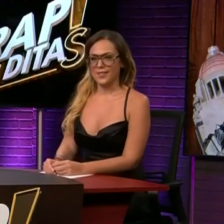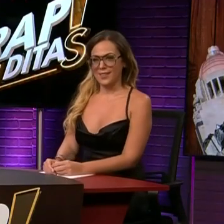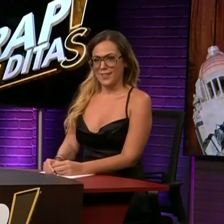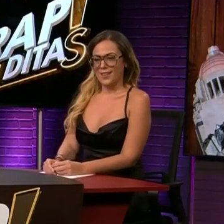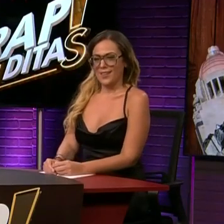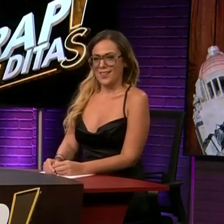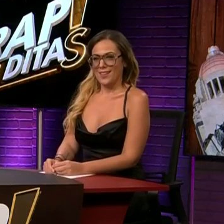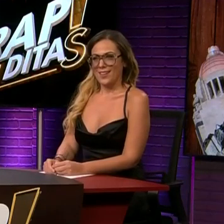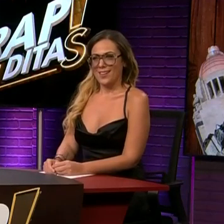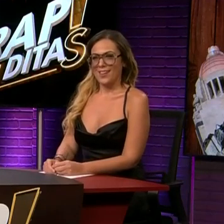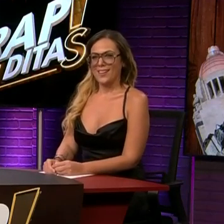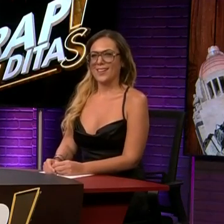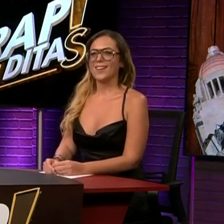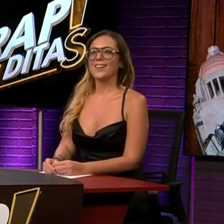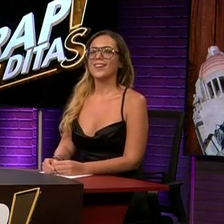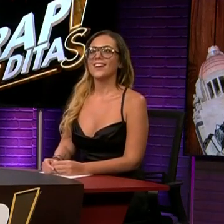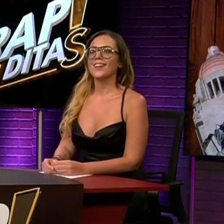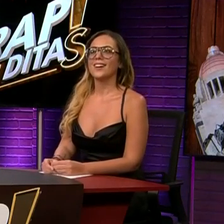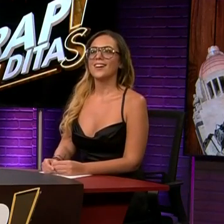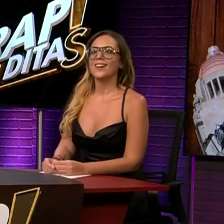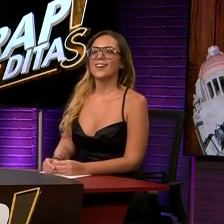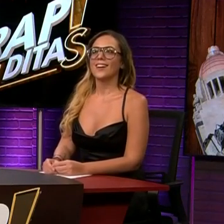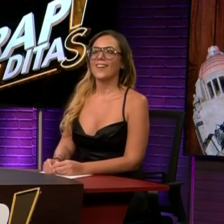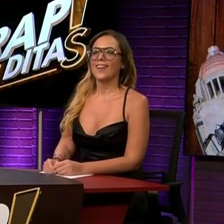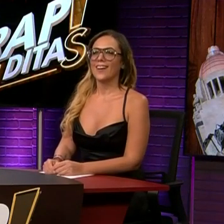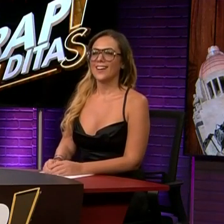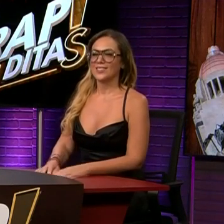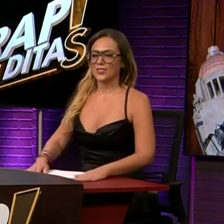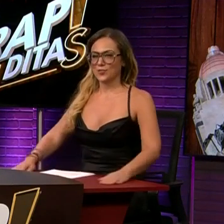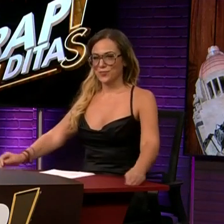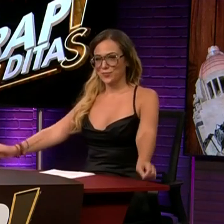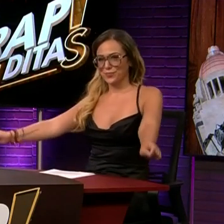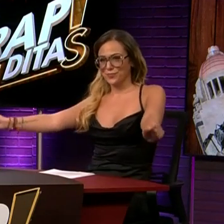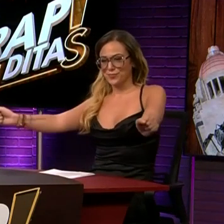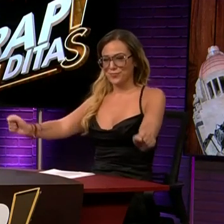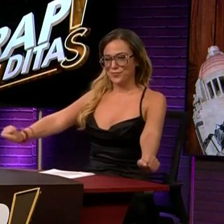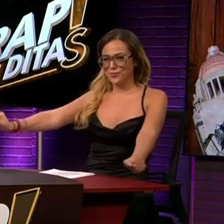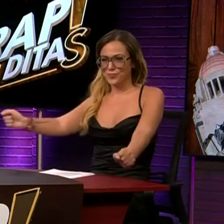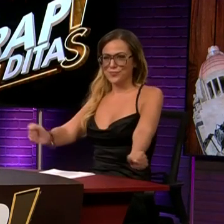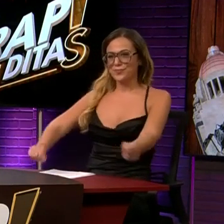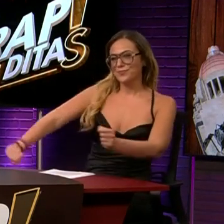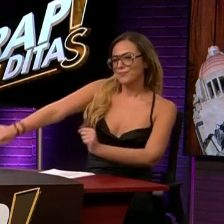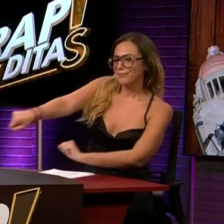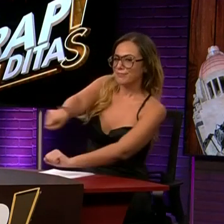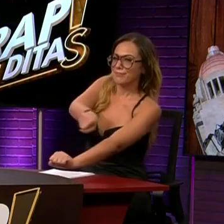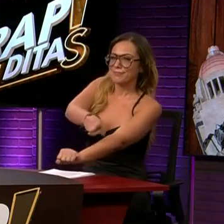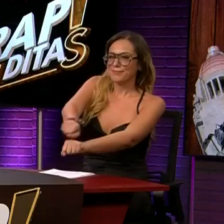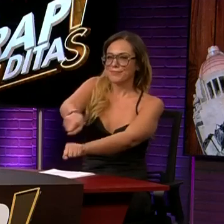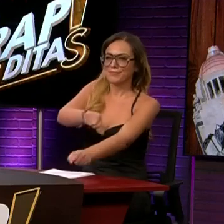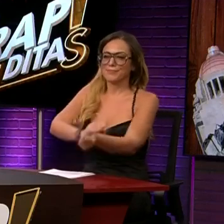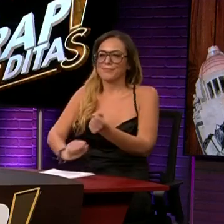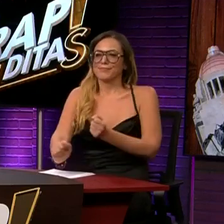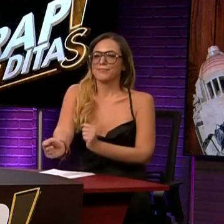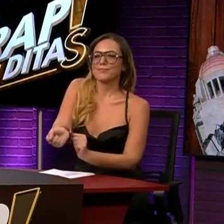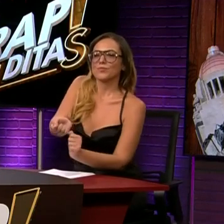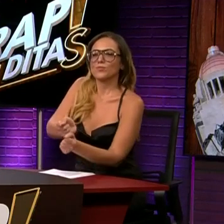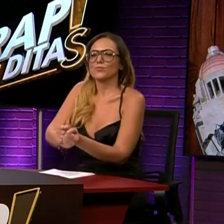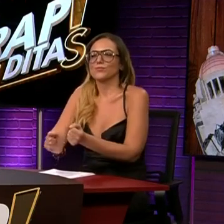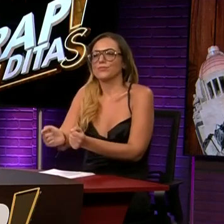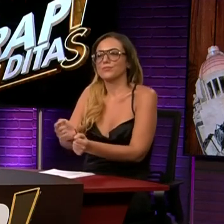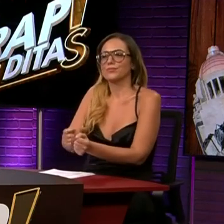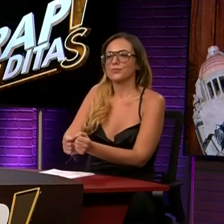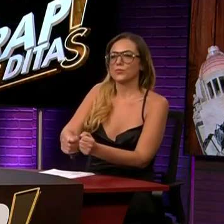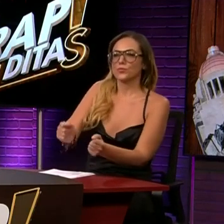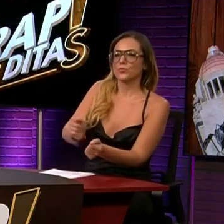No, mañana, 9:30, por favor, se acabaron las noticias por hoy, pero mañana regresamos con más diversión y más sarcasmo sobre lo que sucede